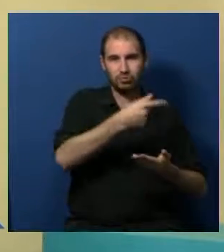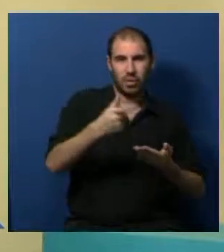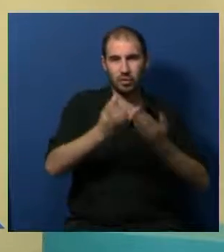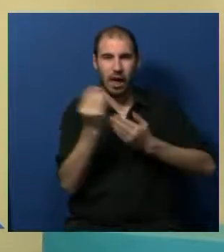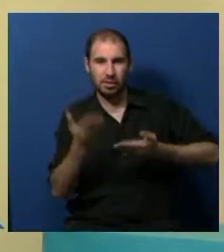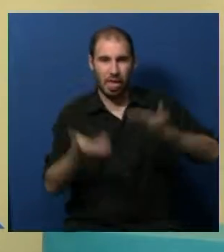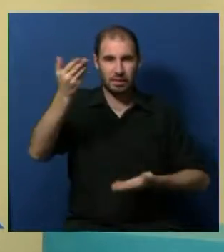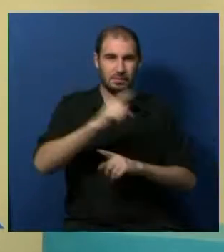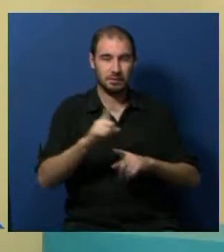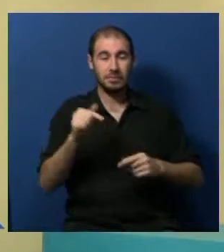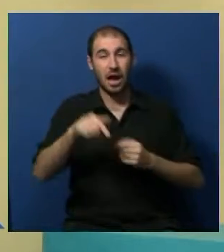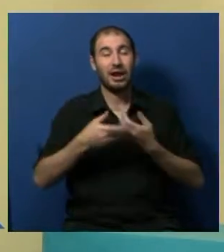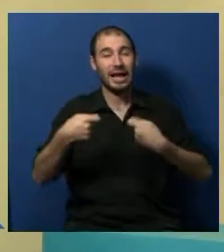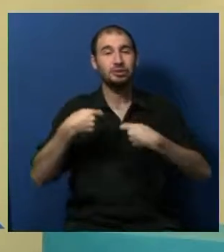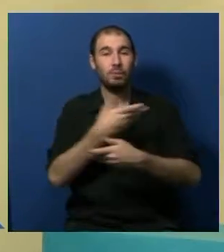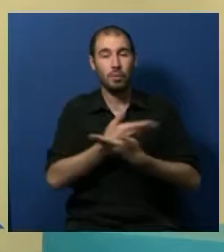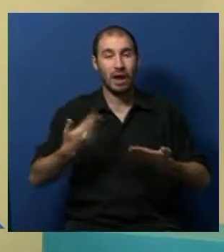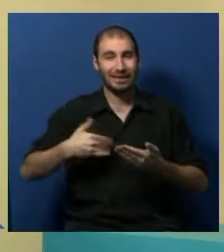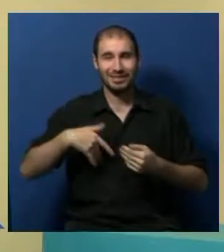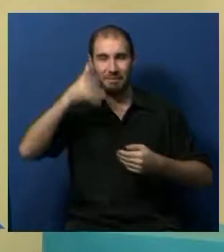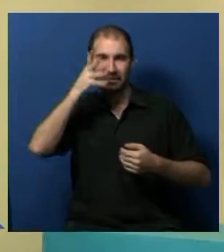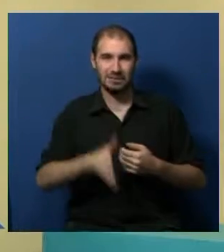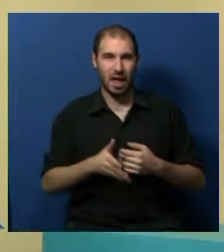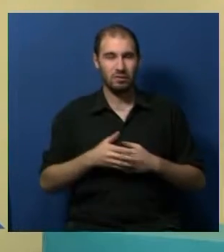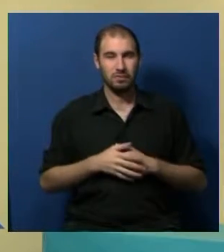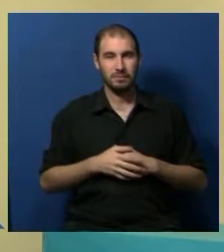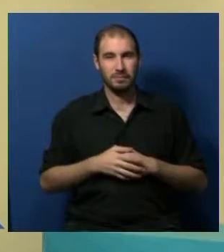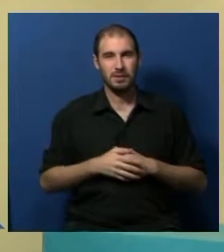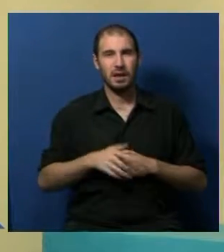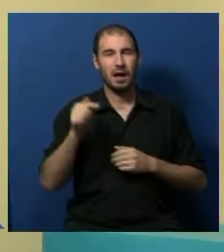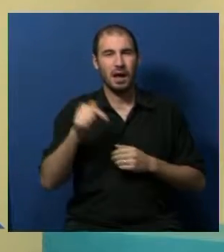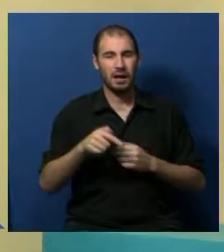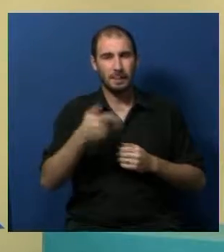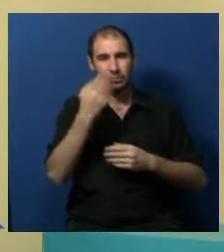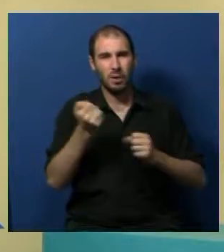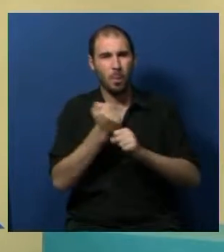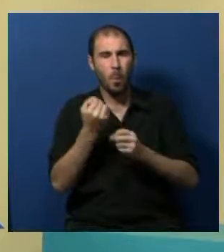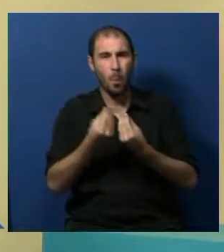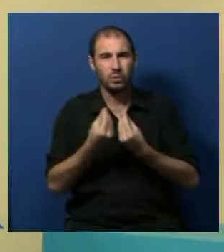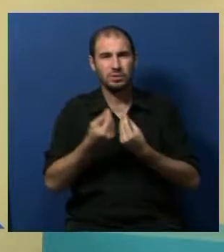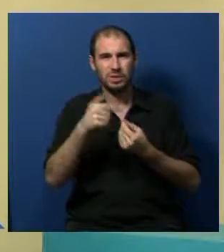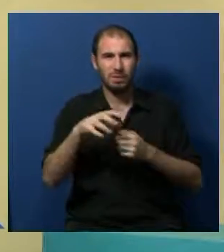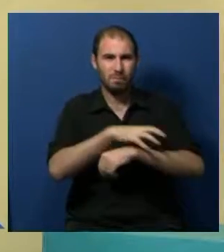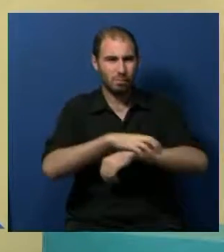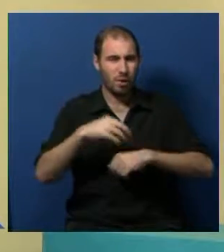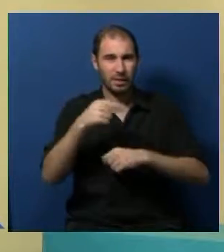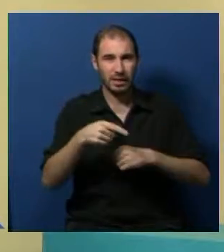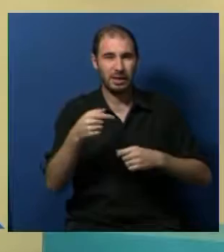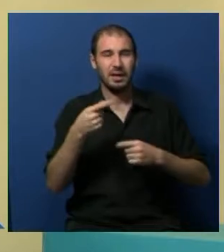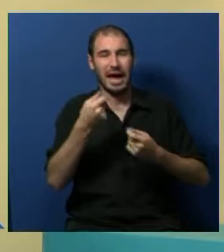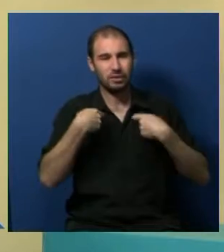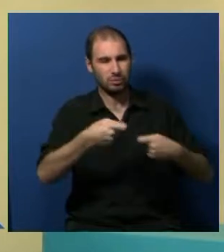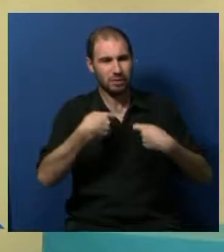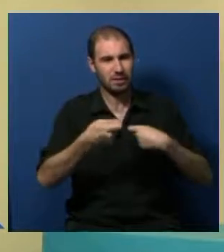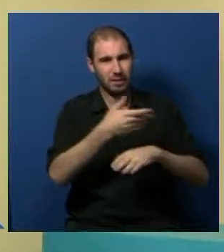gastos. Hoy el gasto público en Argentina es muy grande, estamos teniendo mucha gente, hay mucha población vulnerable que está sostenida con este gasto